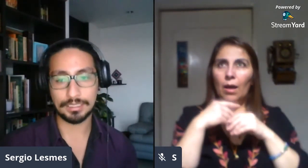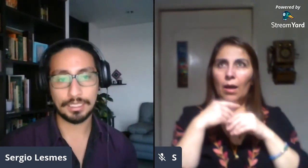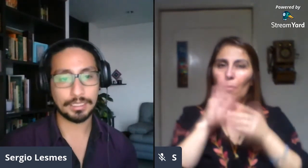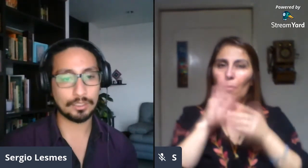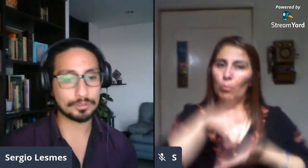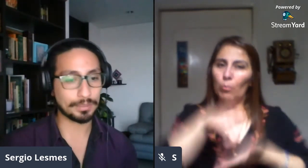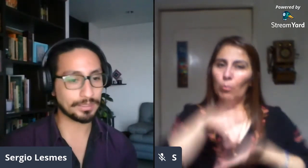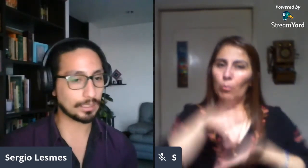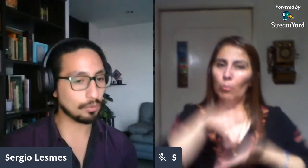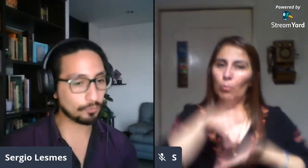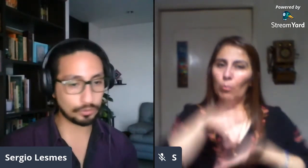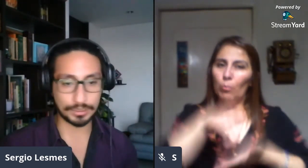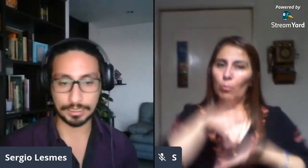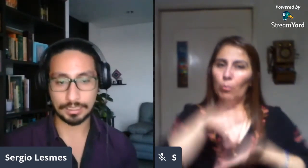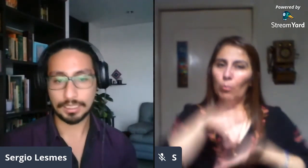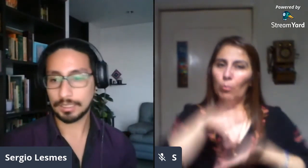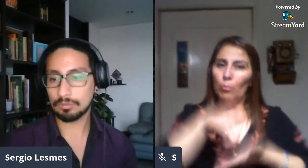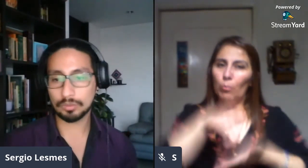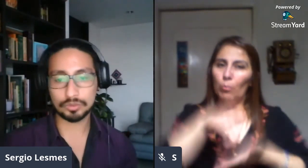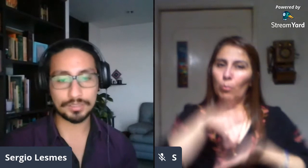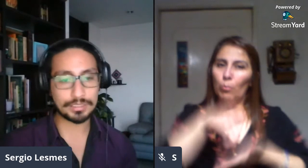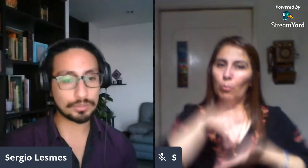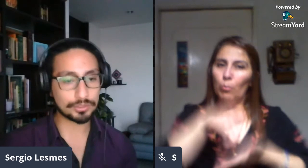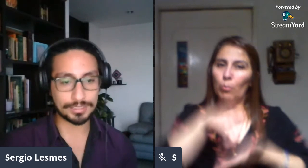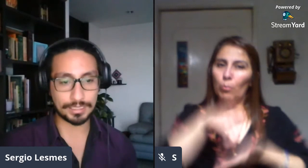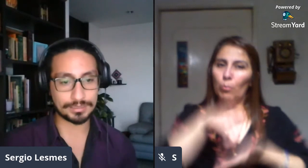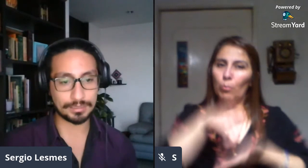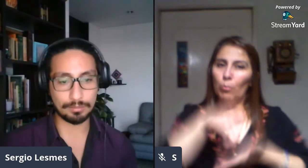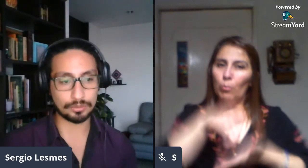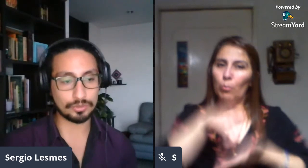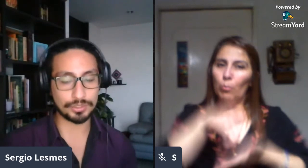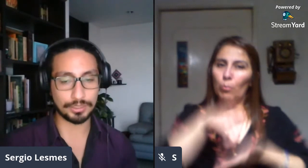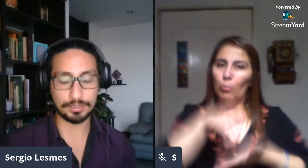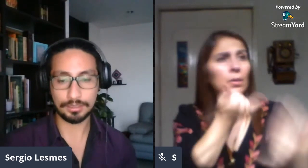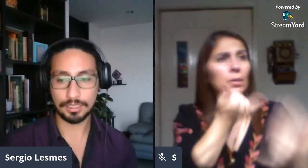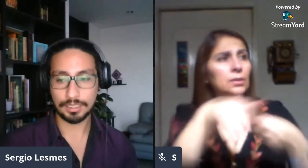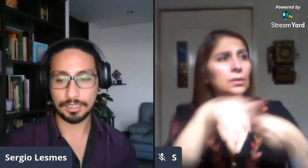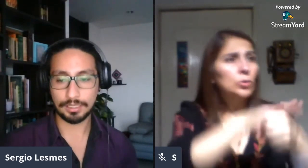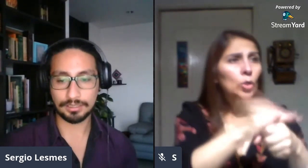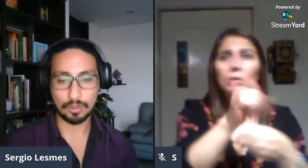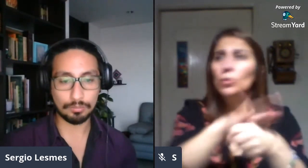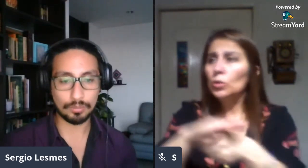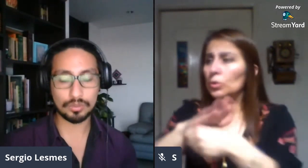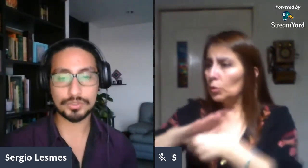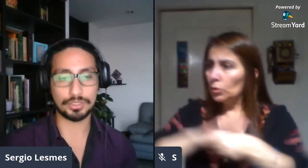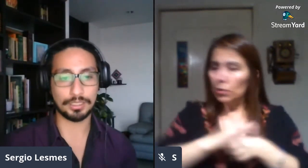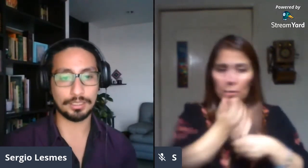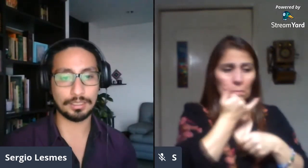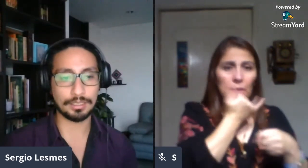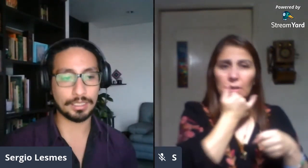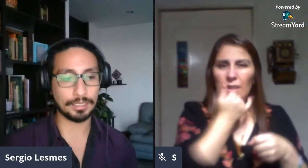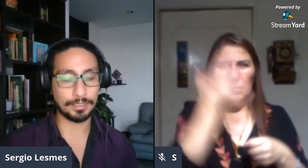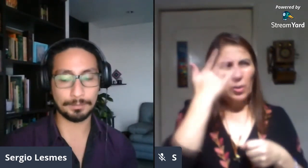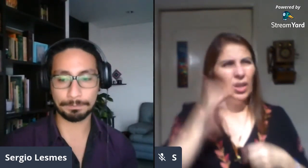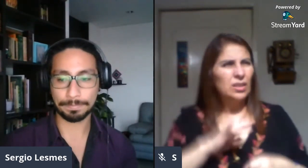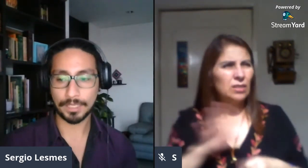radical que nos permita confrontar un montón de situaciones que en este momento nos tienen incómodos,